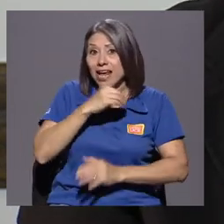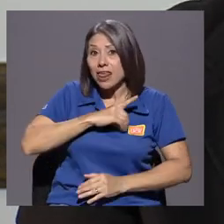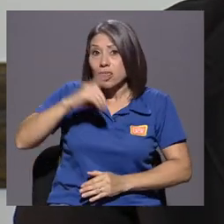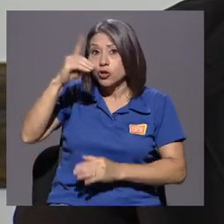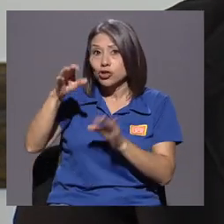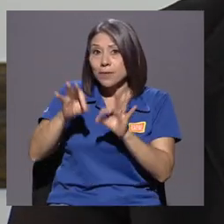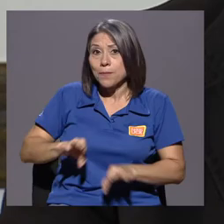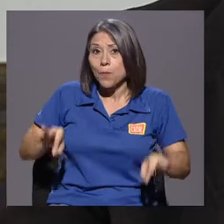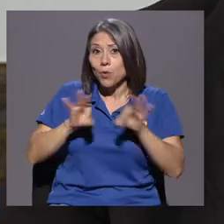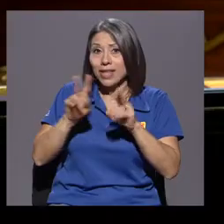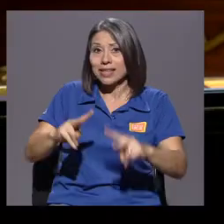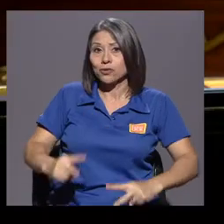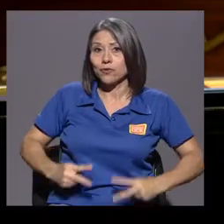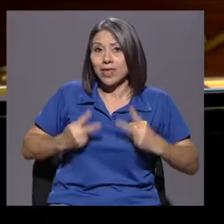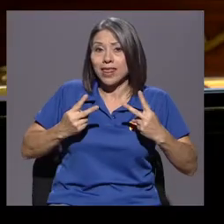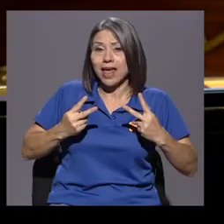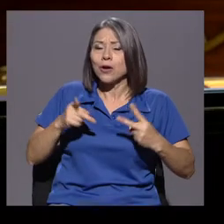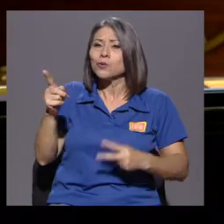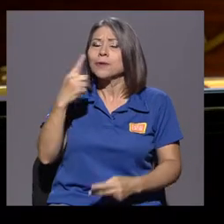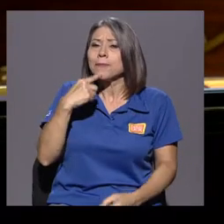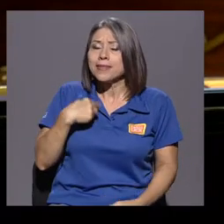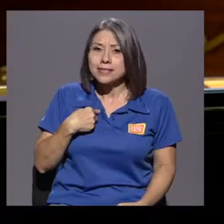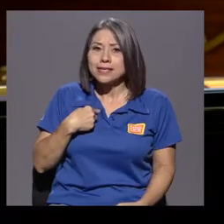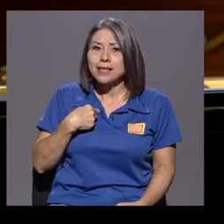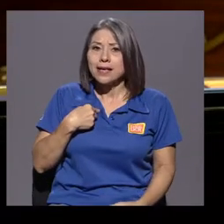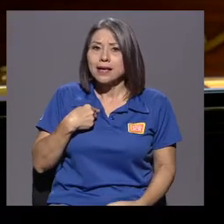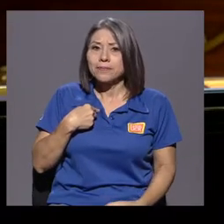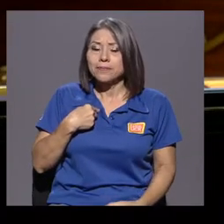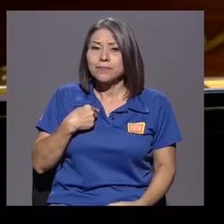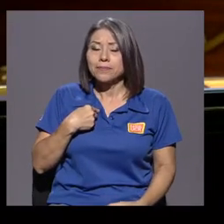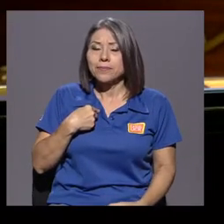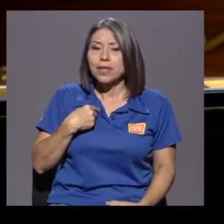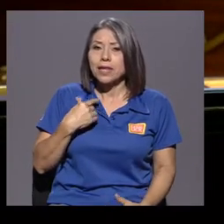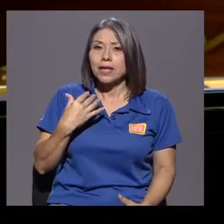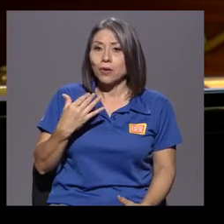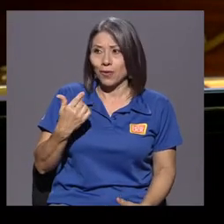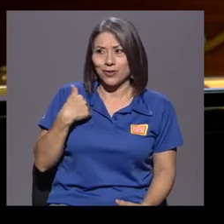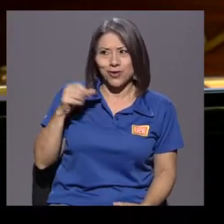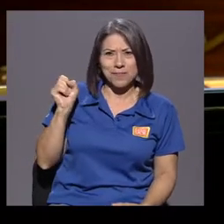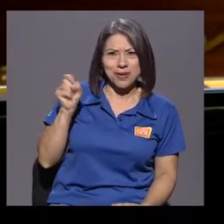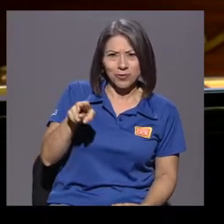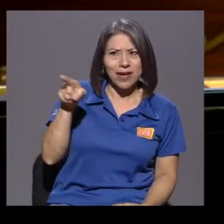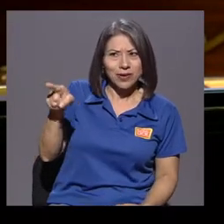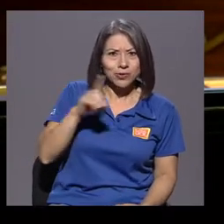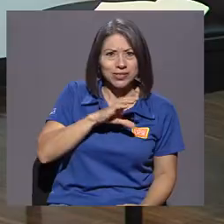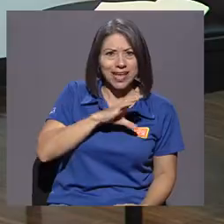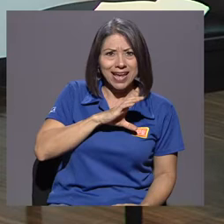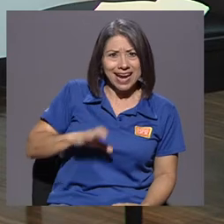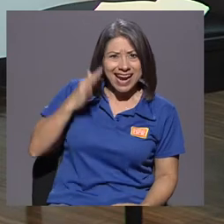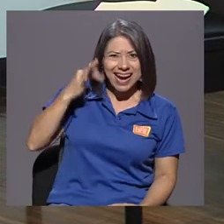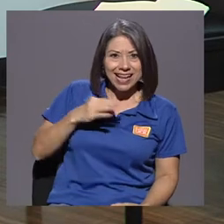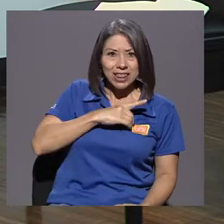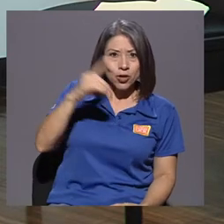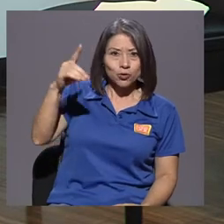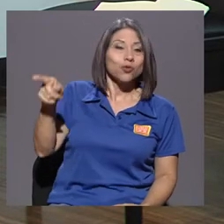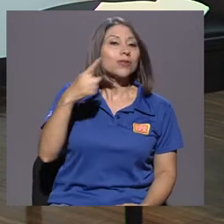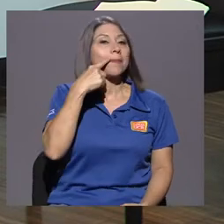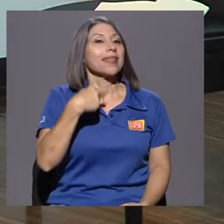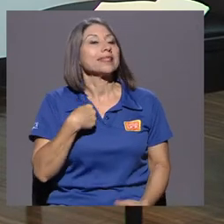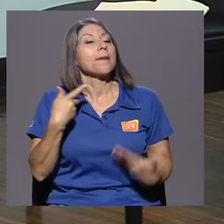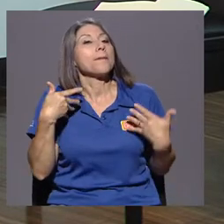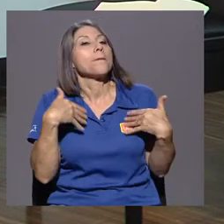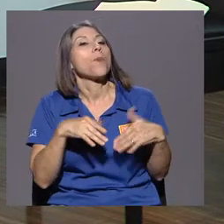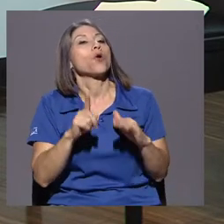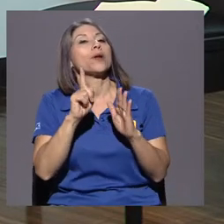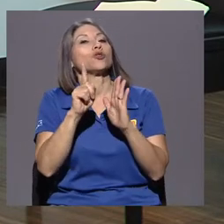importante en su vida y usted me decía que podría decir cuando yo le consultaba si usted es creyente me decía que por lo menos un minuto